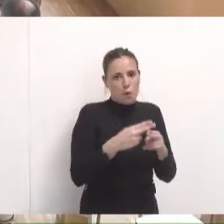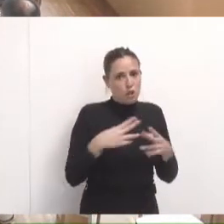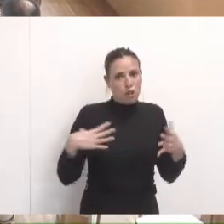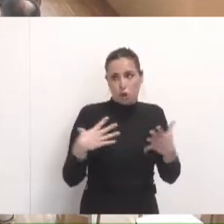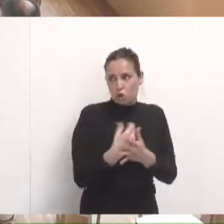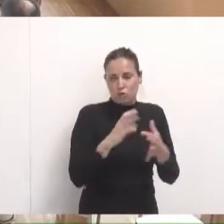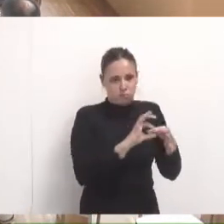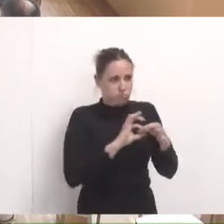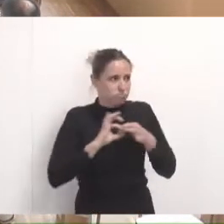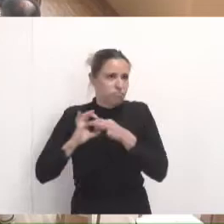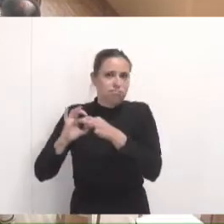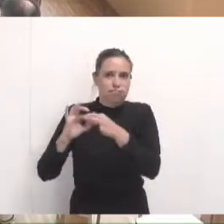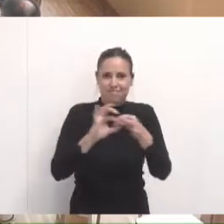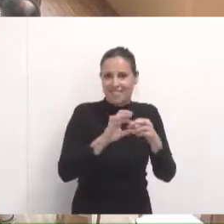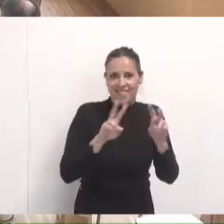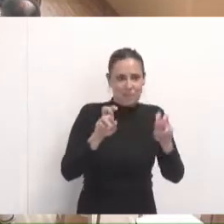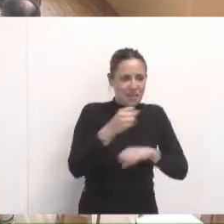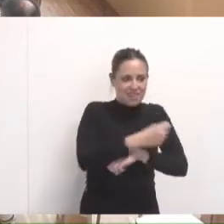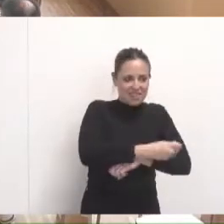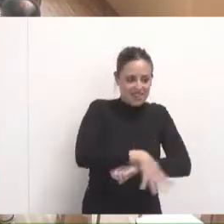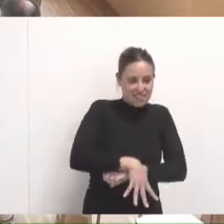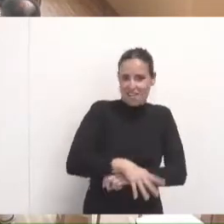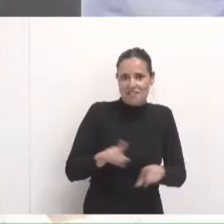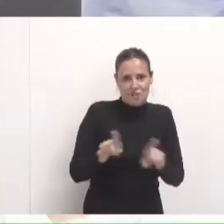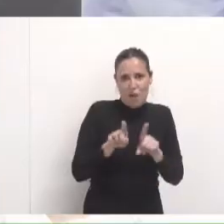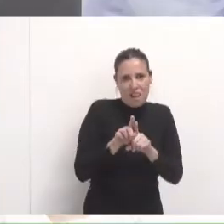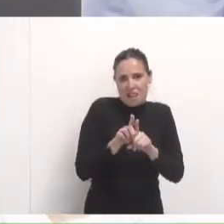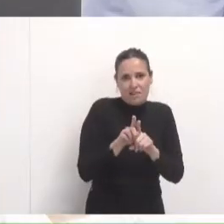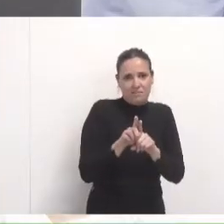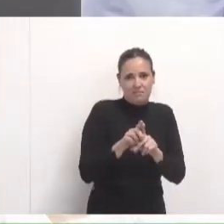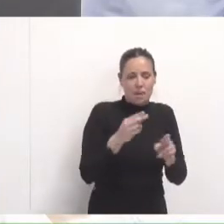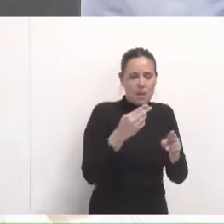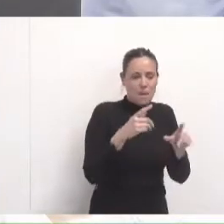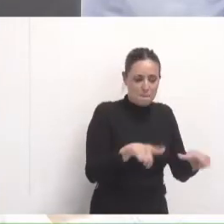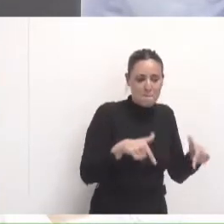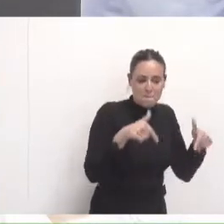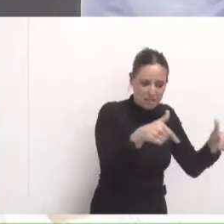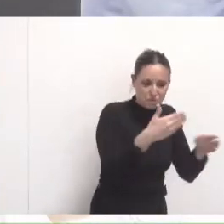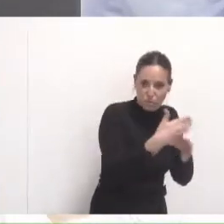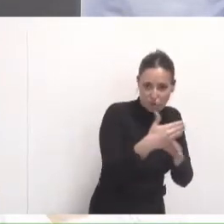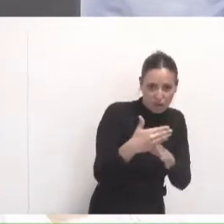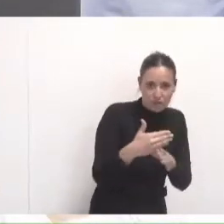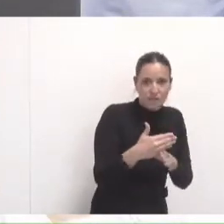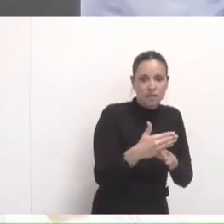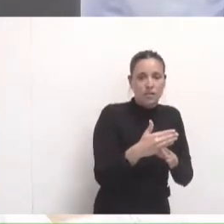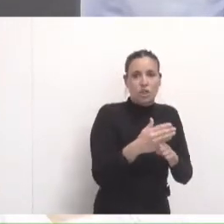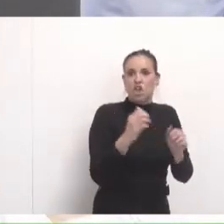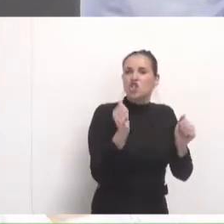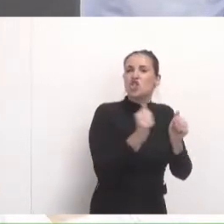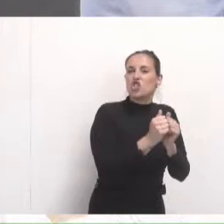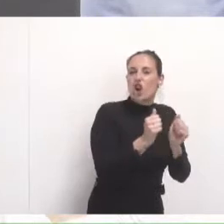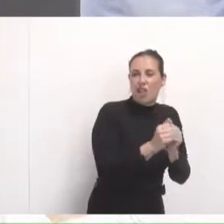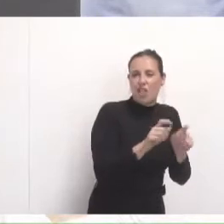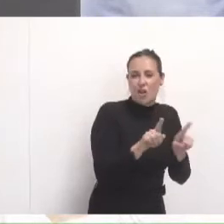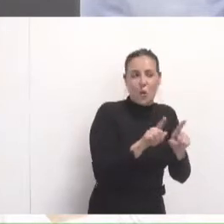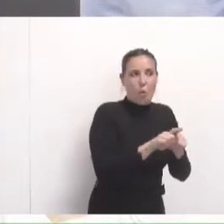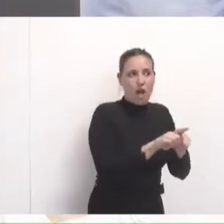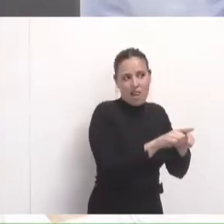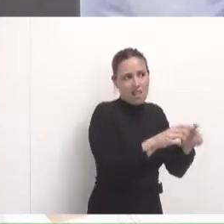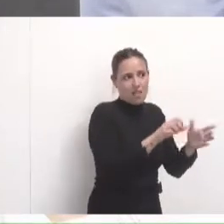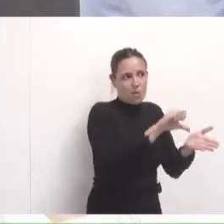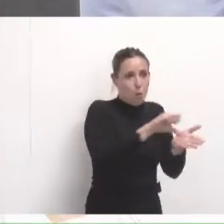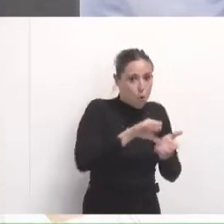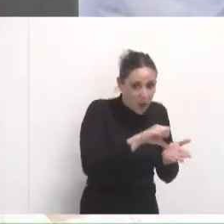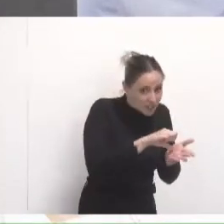transversal como son los residuos, porque no solamente tenemos que hablar de residuos sólidos urbanos, también existen otros residuos, como los